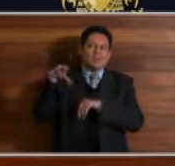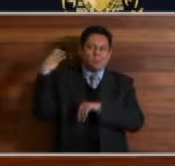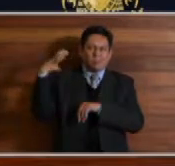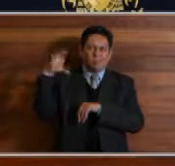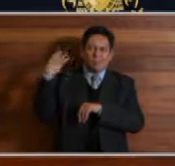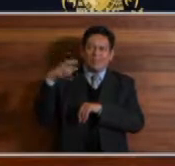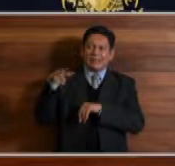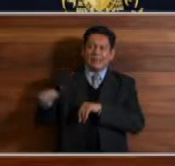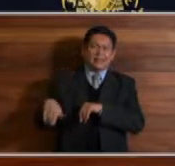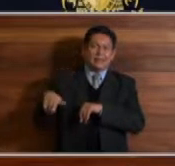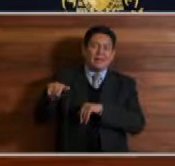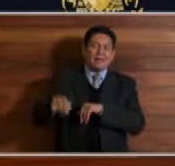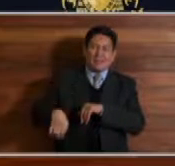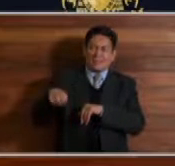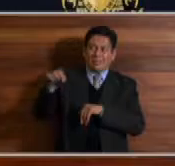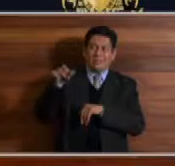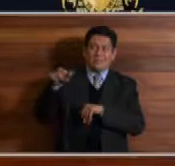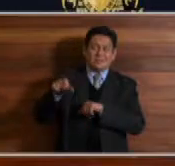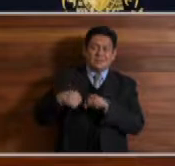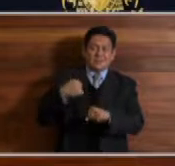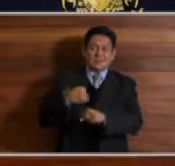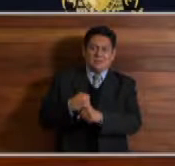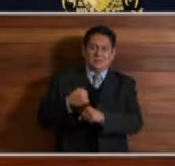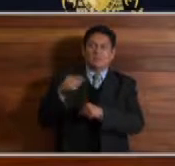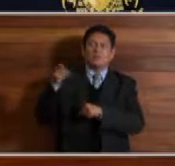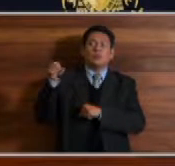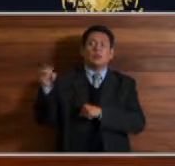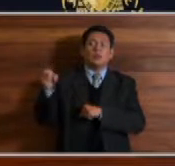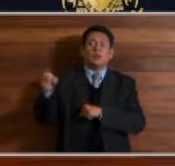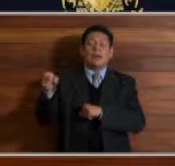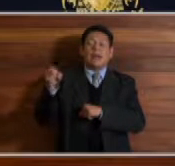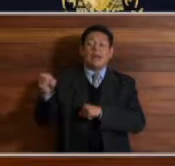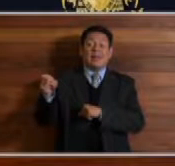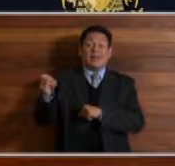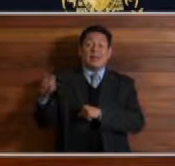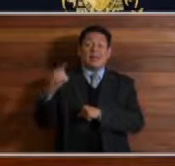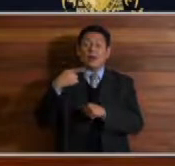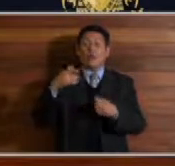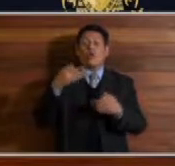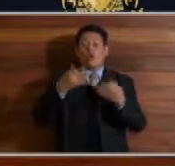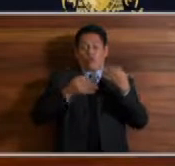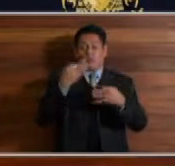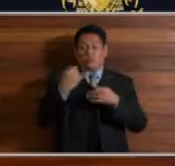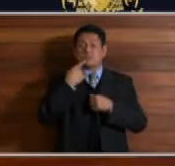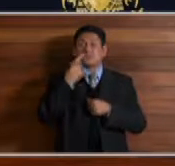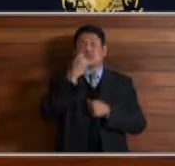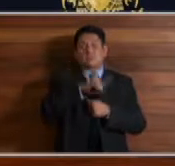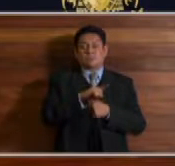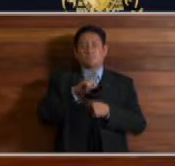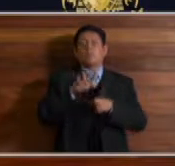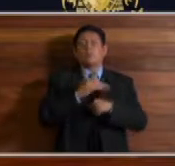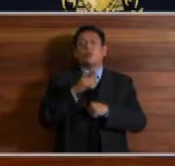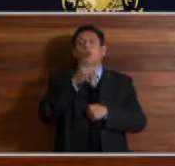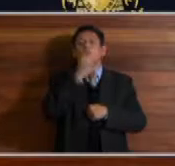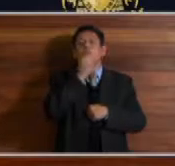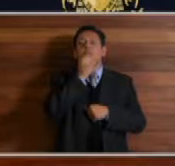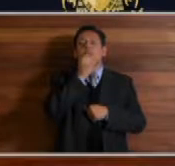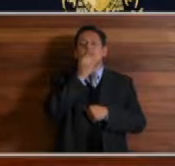queja contra un policía municipal de violación. Entonces, mi reacción